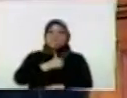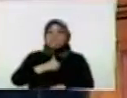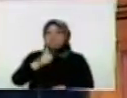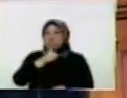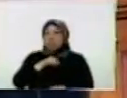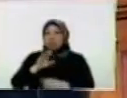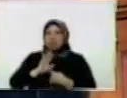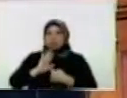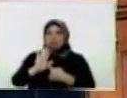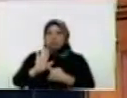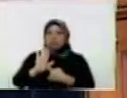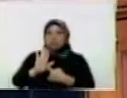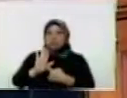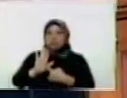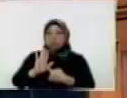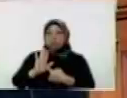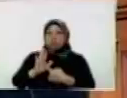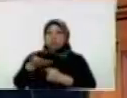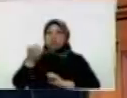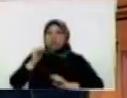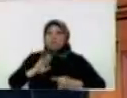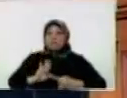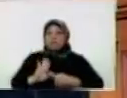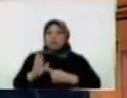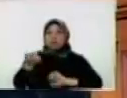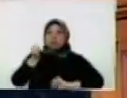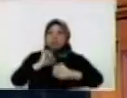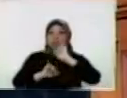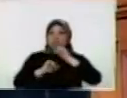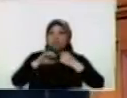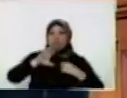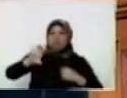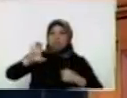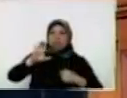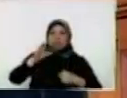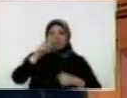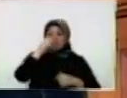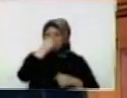firmes, mantenerse firmes en la defensa de la patria matria,